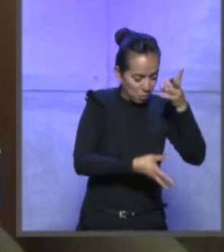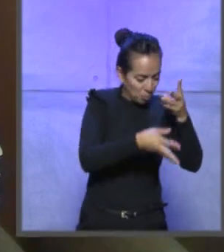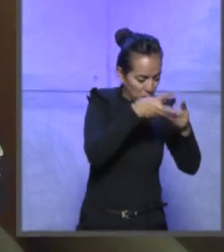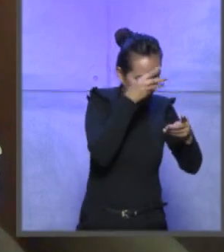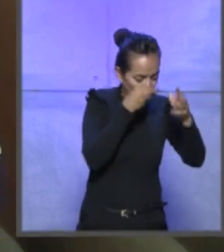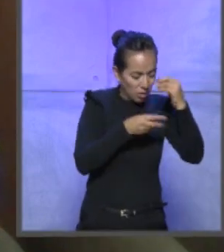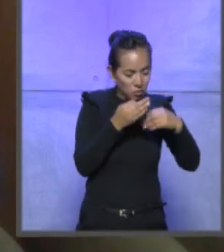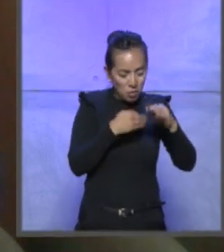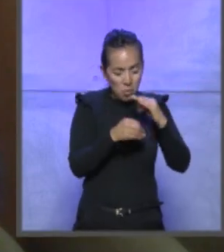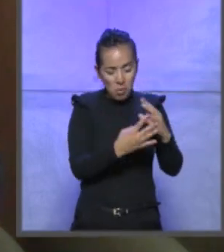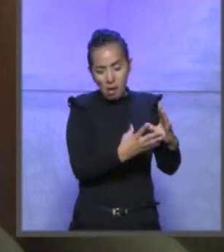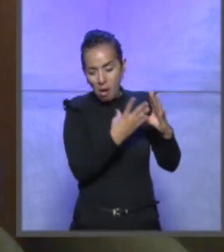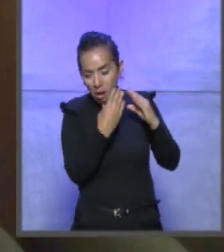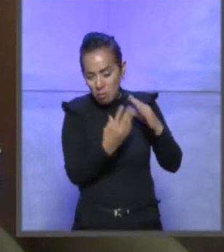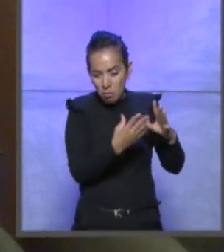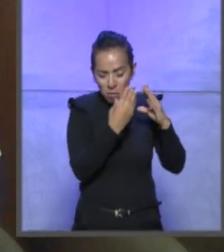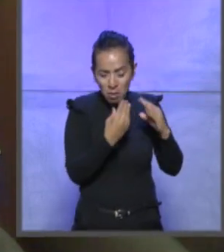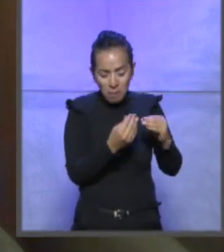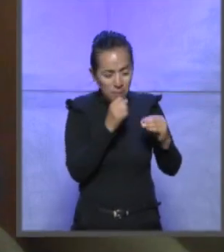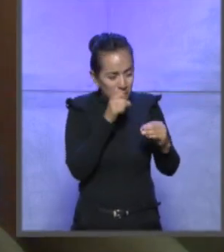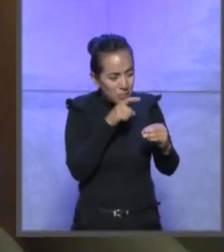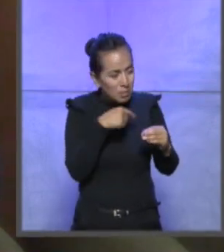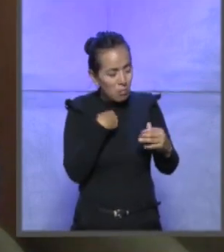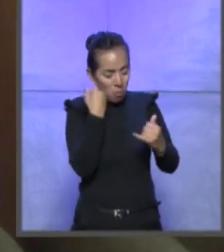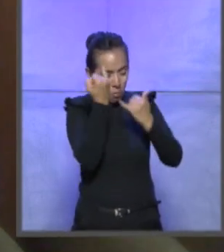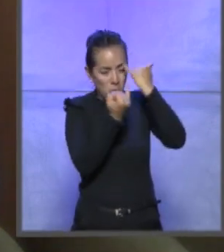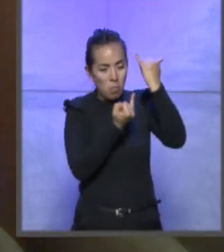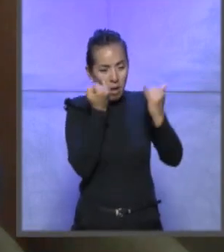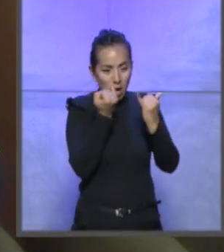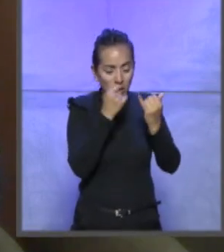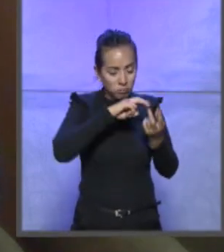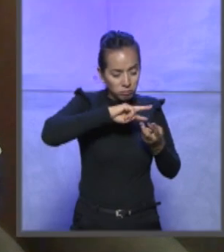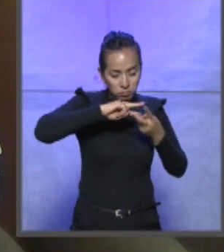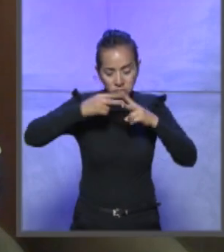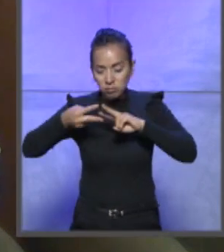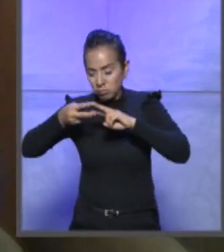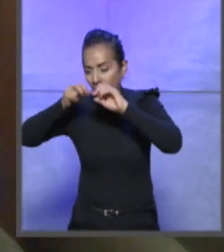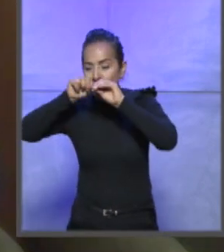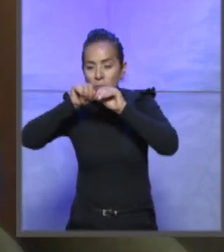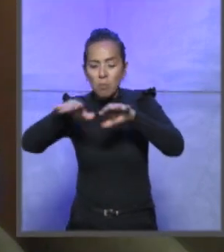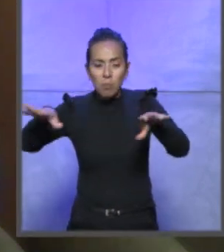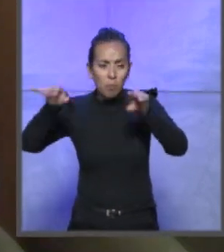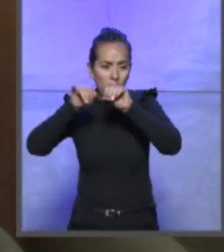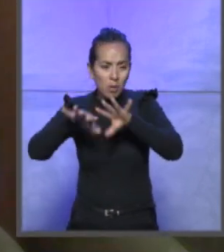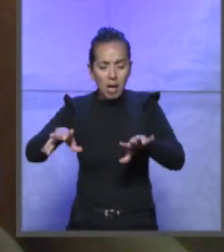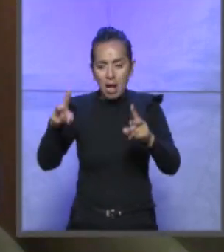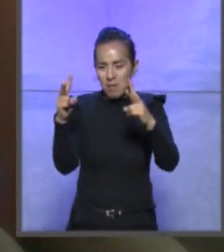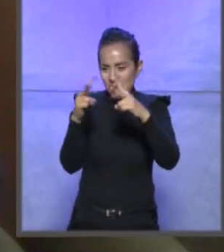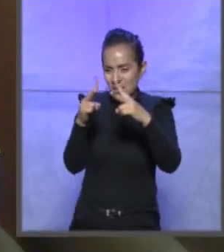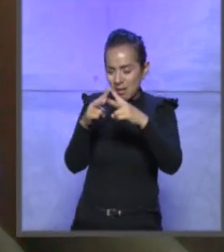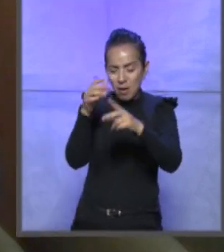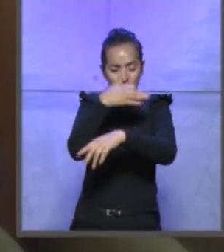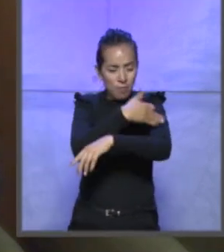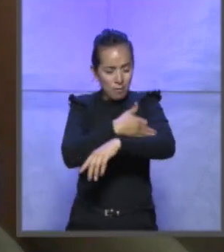aprendiendo, todo lo que nos están enseñando y todo también lo que sale de nosotros a la población en general, a nuestros